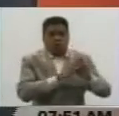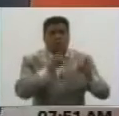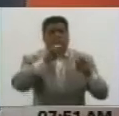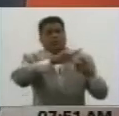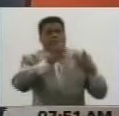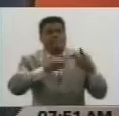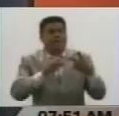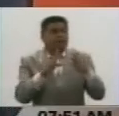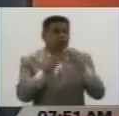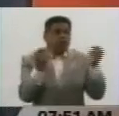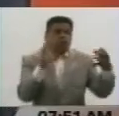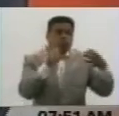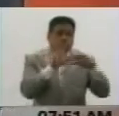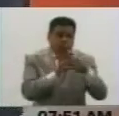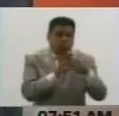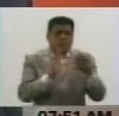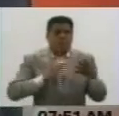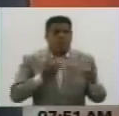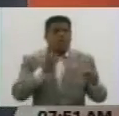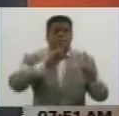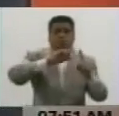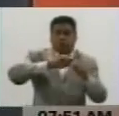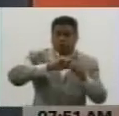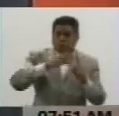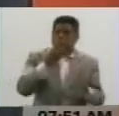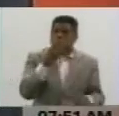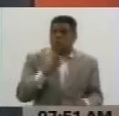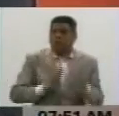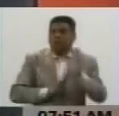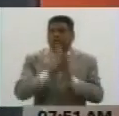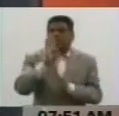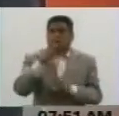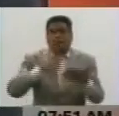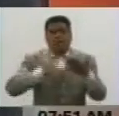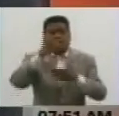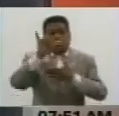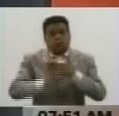sufrir positivamente un agregado por el desarrollo de ese proyecto.